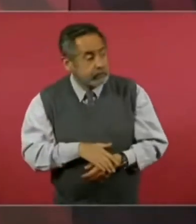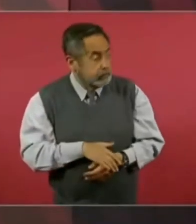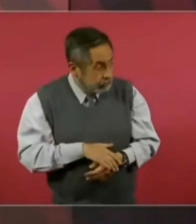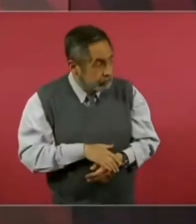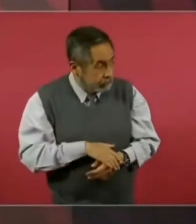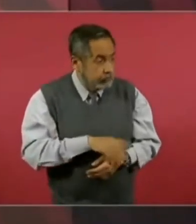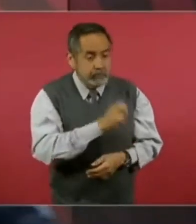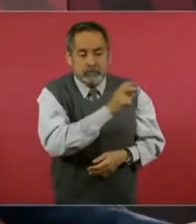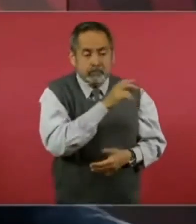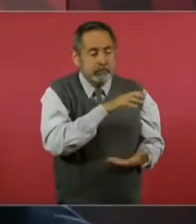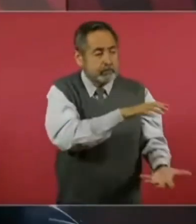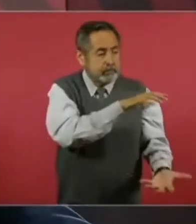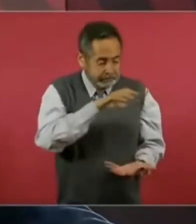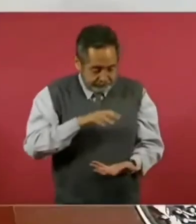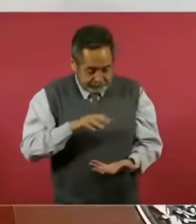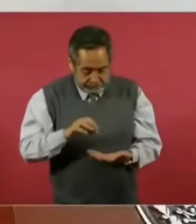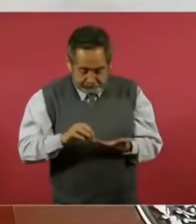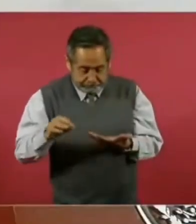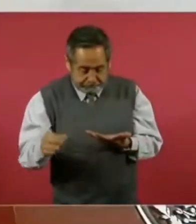Felipe Calderón